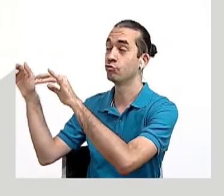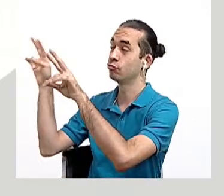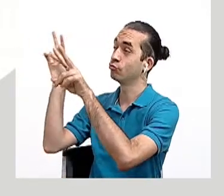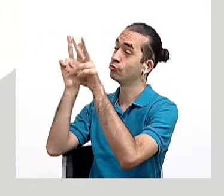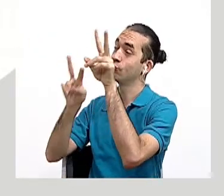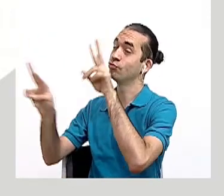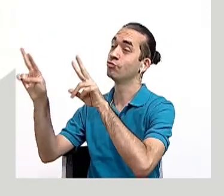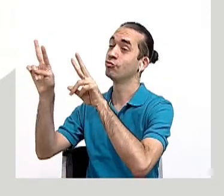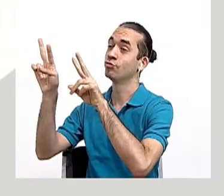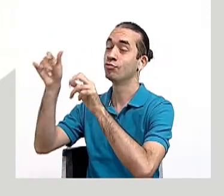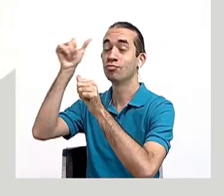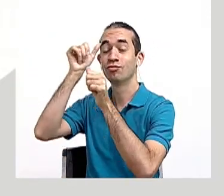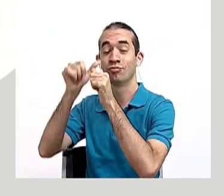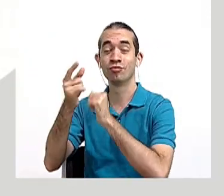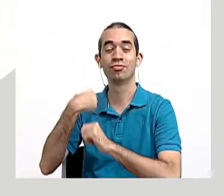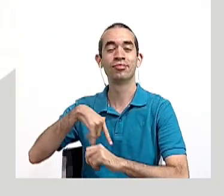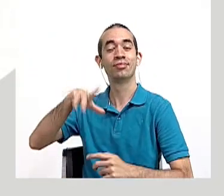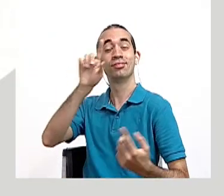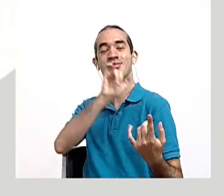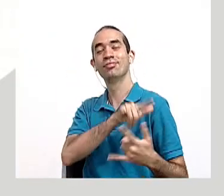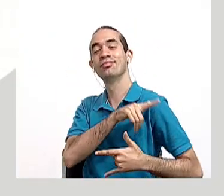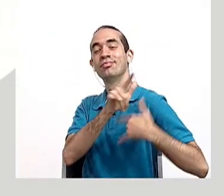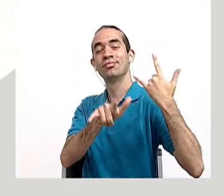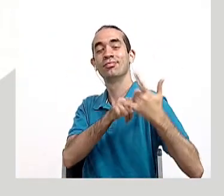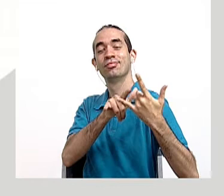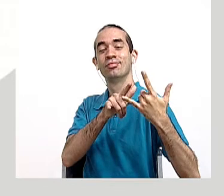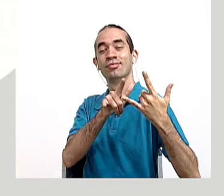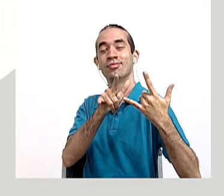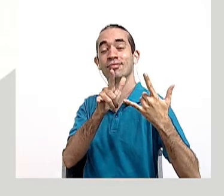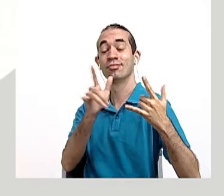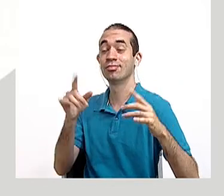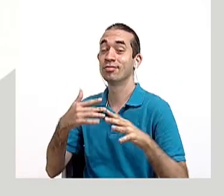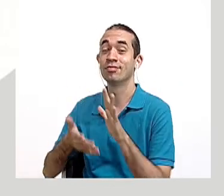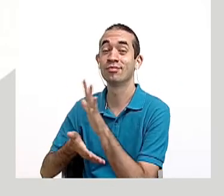nombres, esas no volverán.